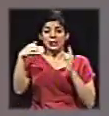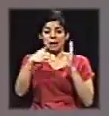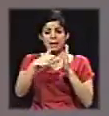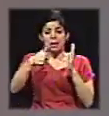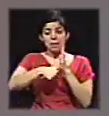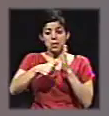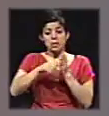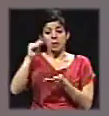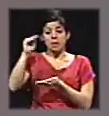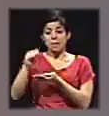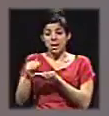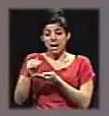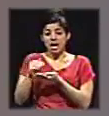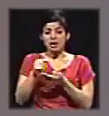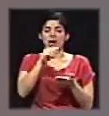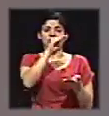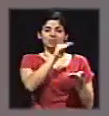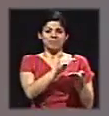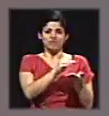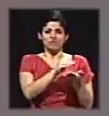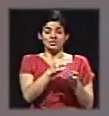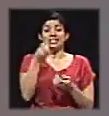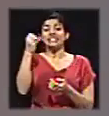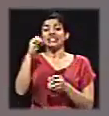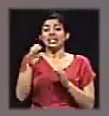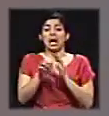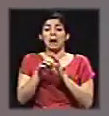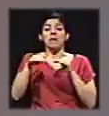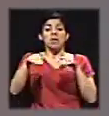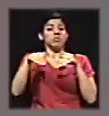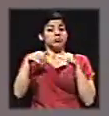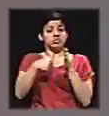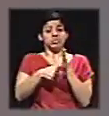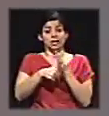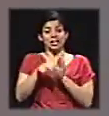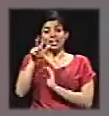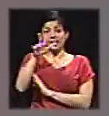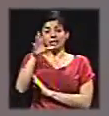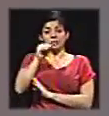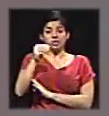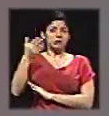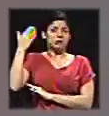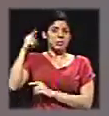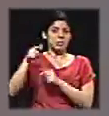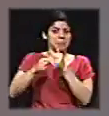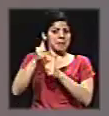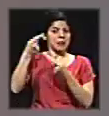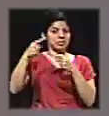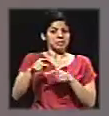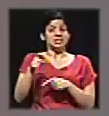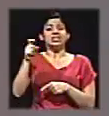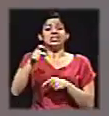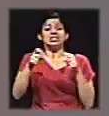60 mil votos menos. Si es 35%, digamos que es el escenario más alto que hemos tenido, uh-huh, se necesitarían solo